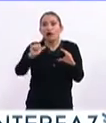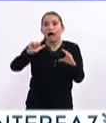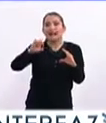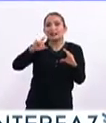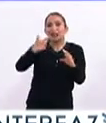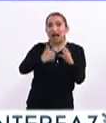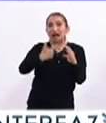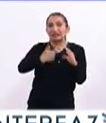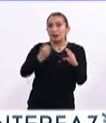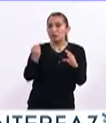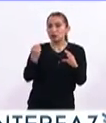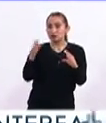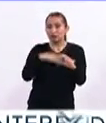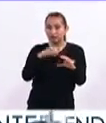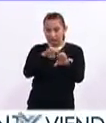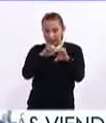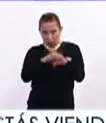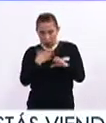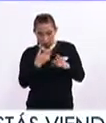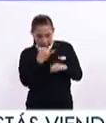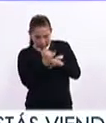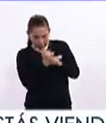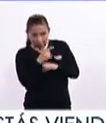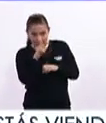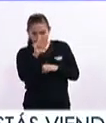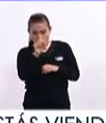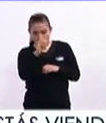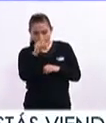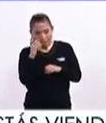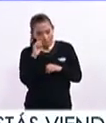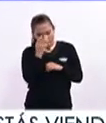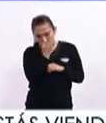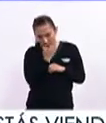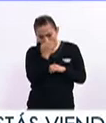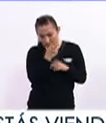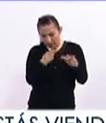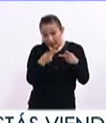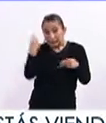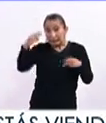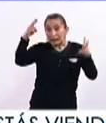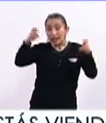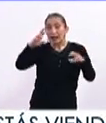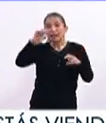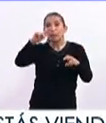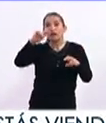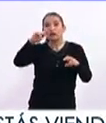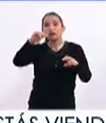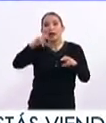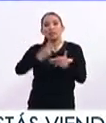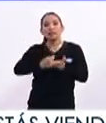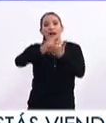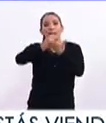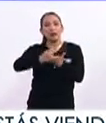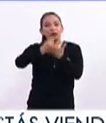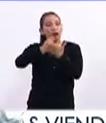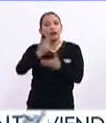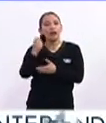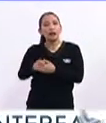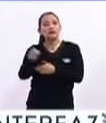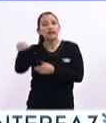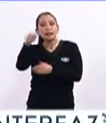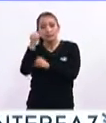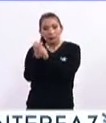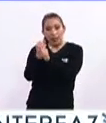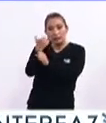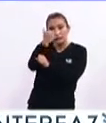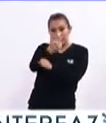ácidos grasos. El equipo de investigadores de la máxima casa de estudios desarrolló el llamado reposicionamiento terapéutico, que consiste en